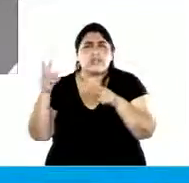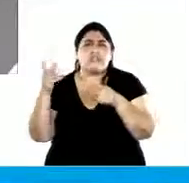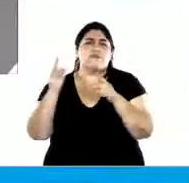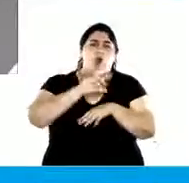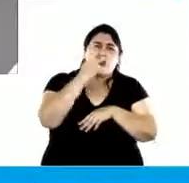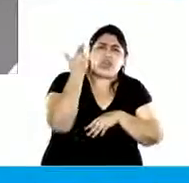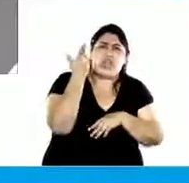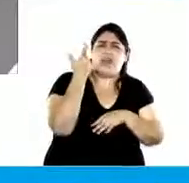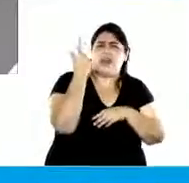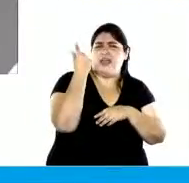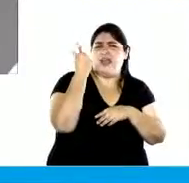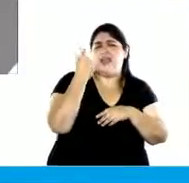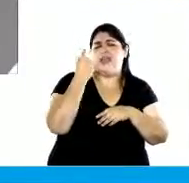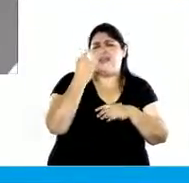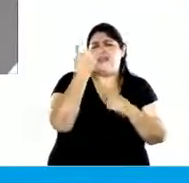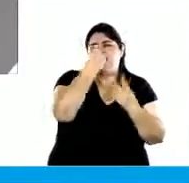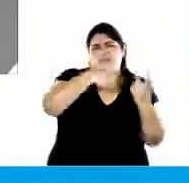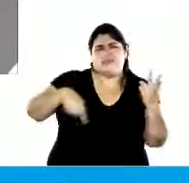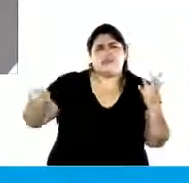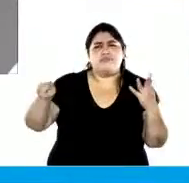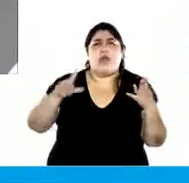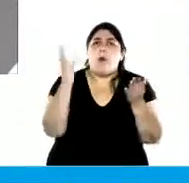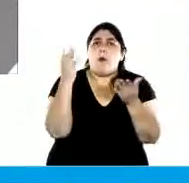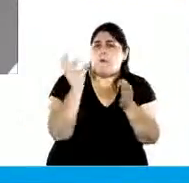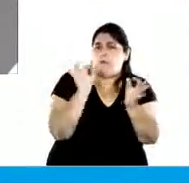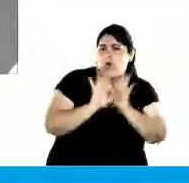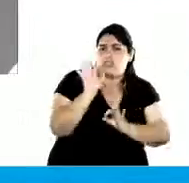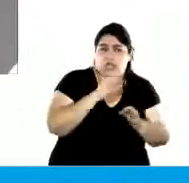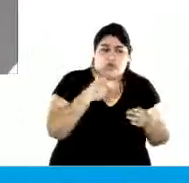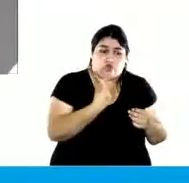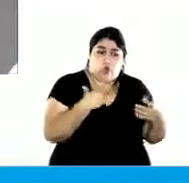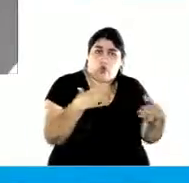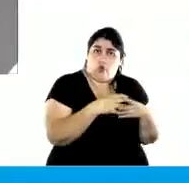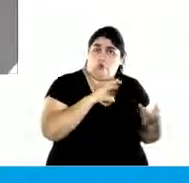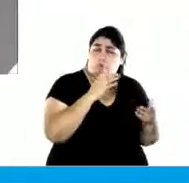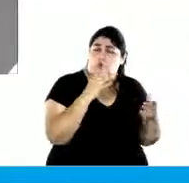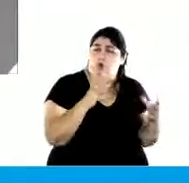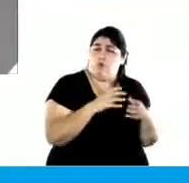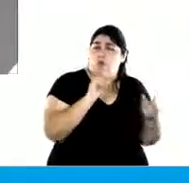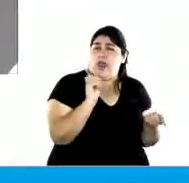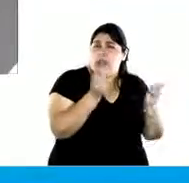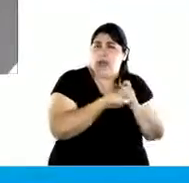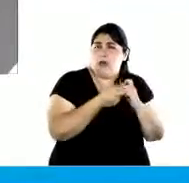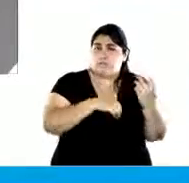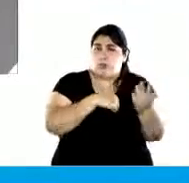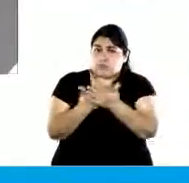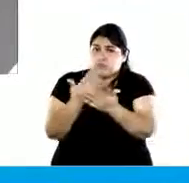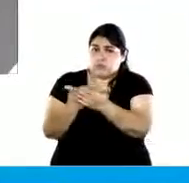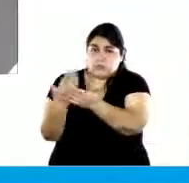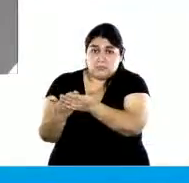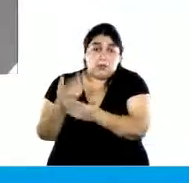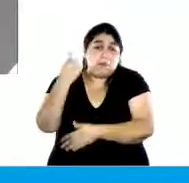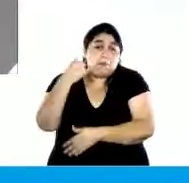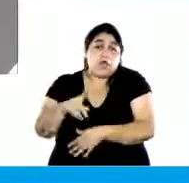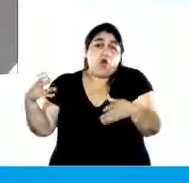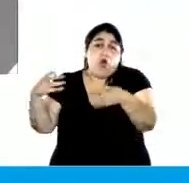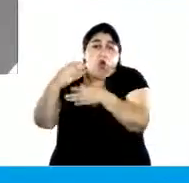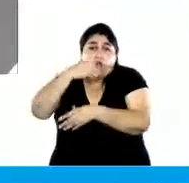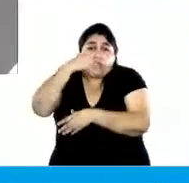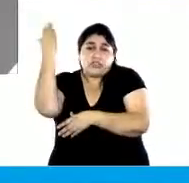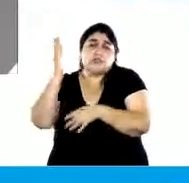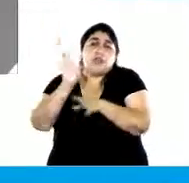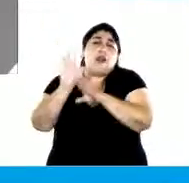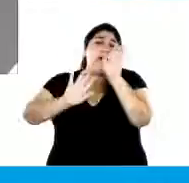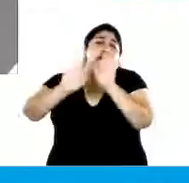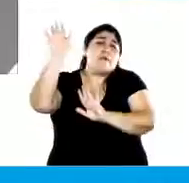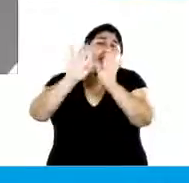hoteles, bueno, un montón de proyectos que presentó nuestro bloque Juntos por el Cambio y que lamentablemente el oficialismo, pero realmente con una vocación acá